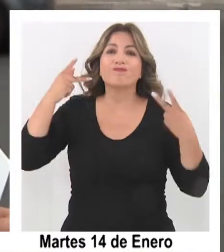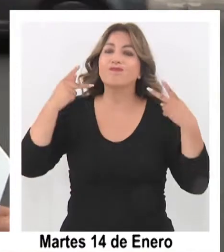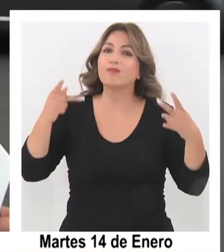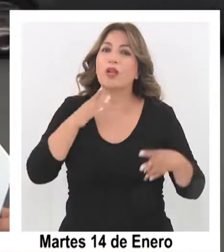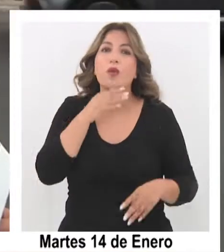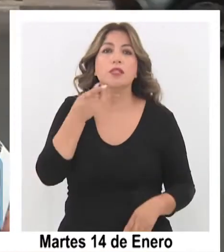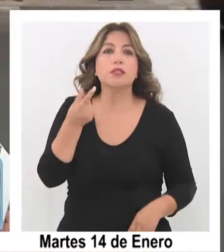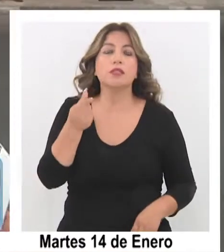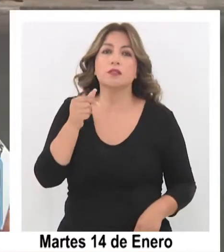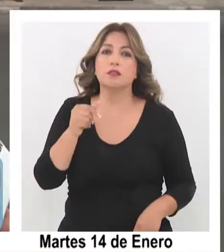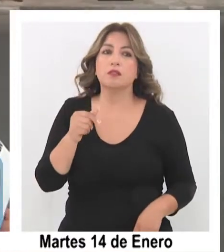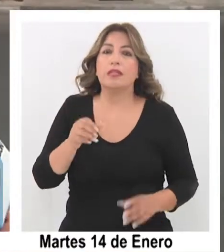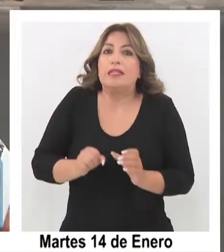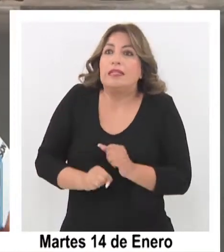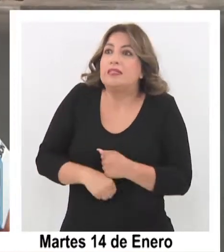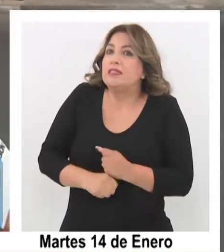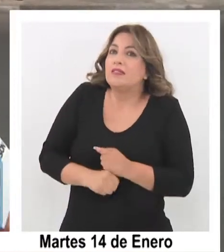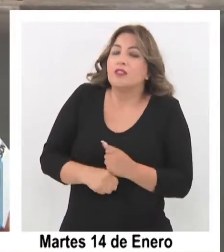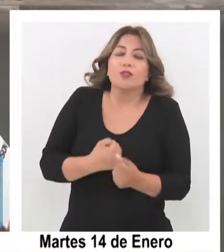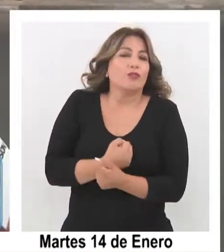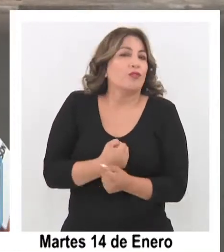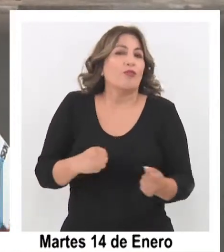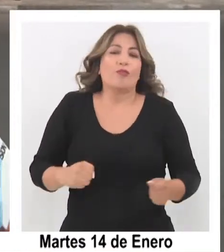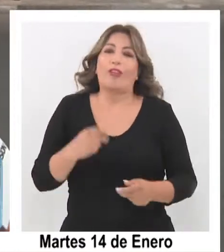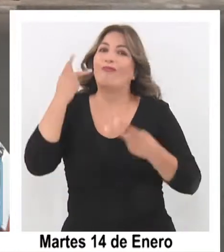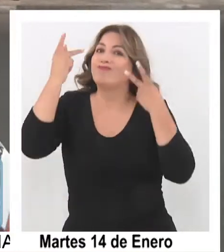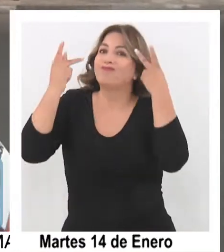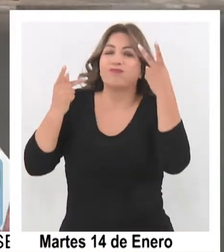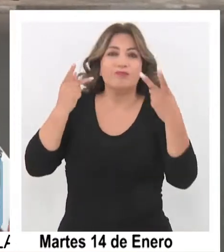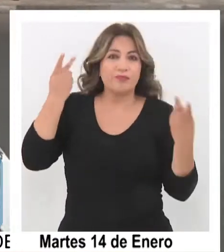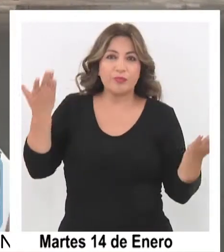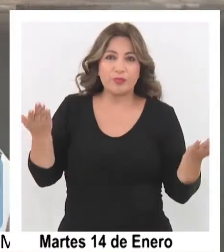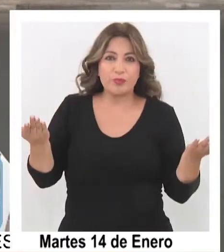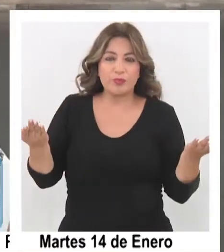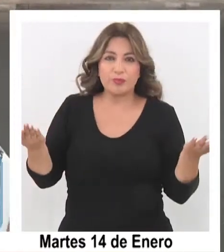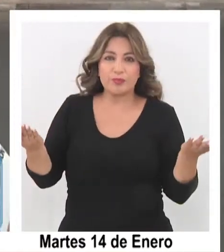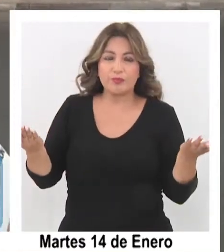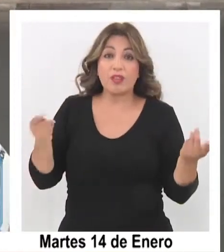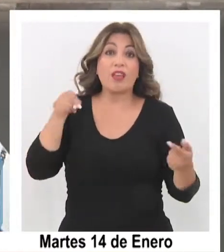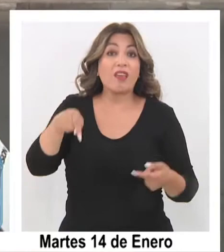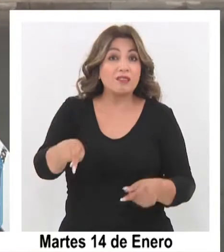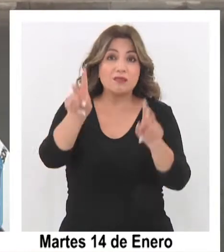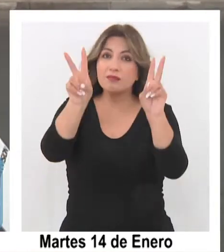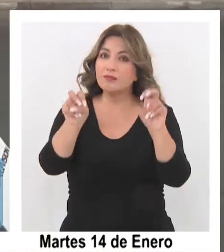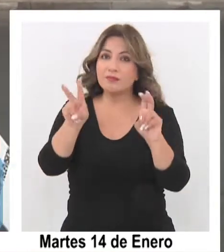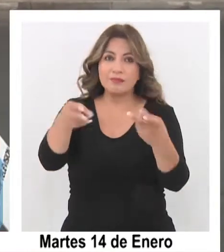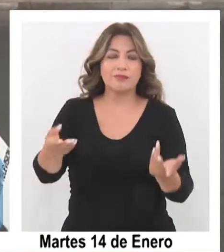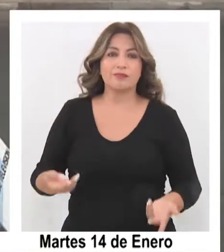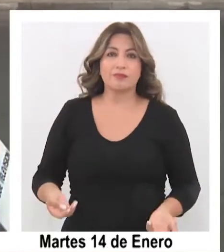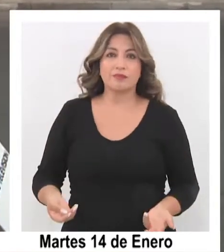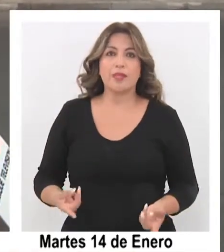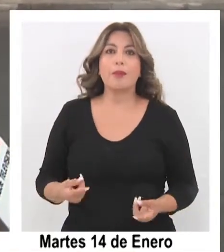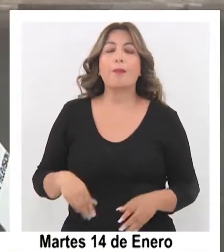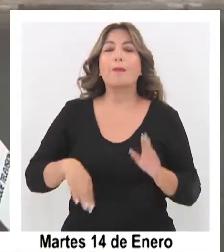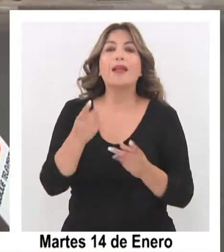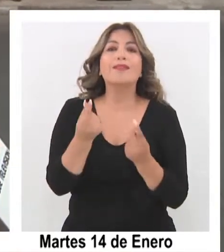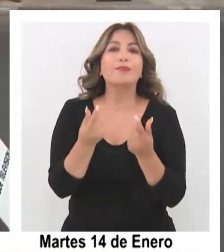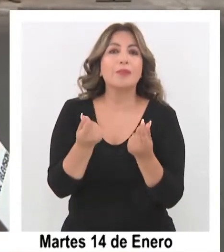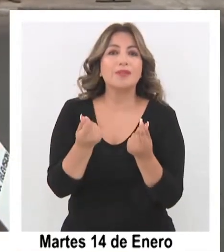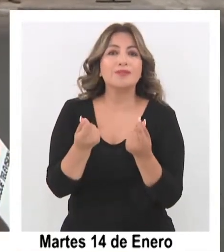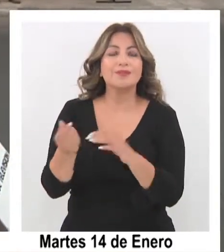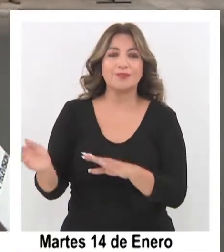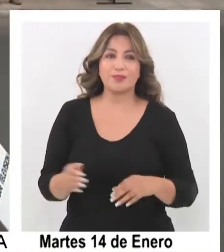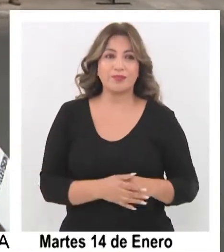pasando, no hay dinero y el estrés, no están los ánimos como para pasear. Ese es el tema, sobre todo